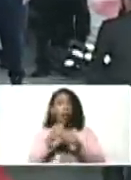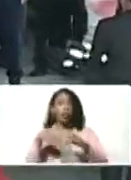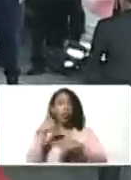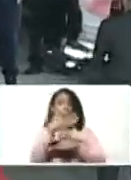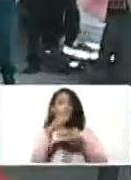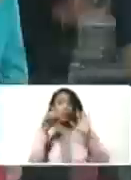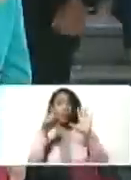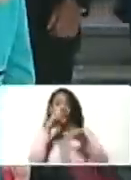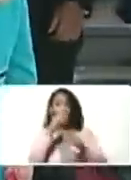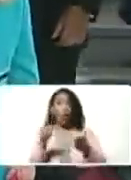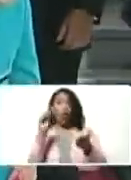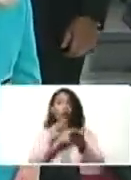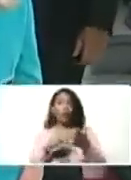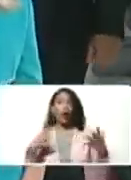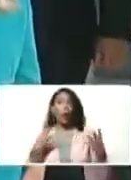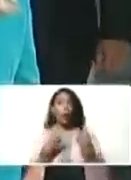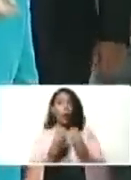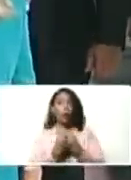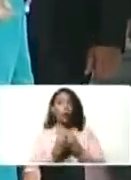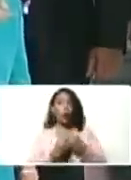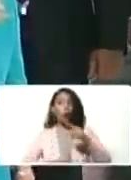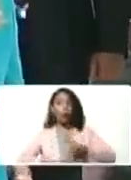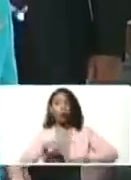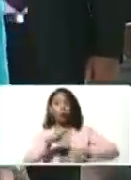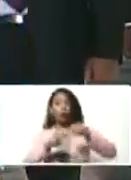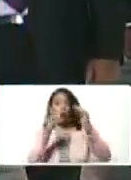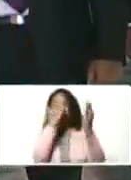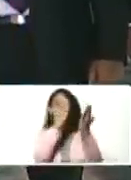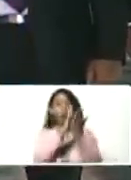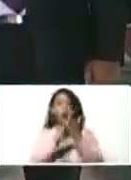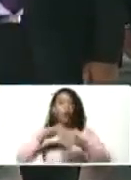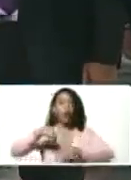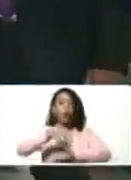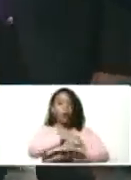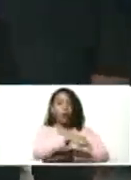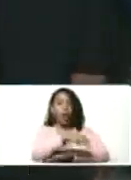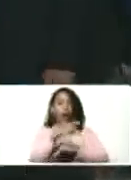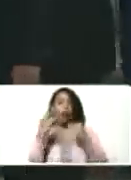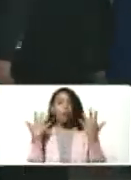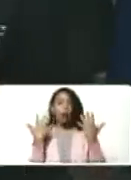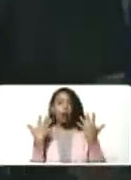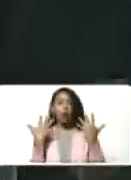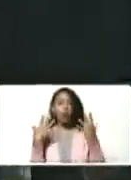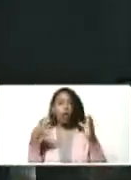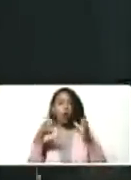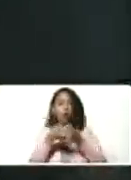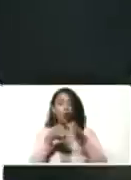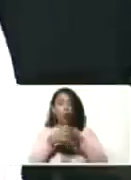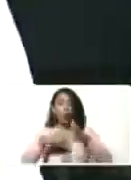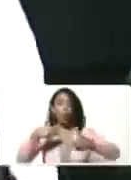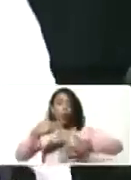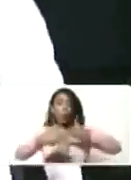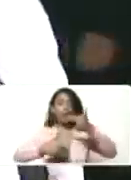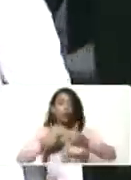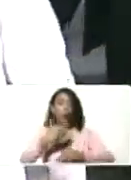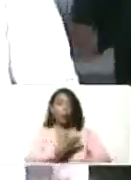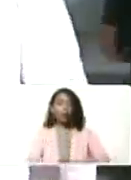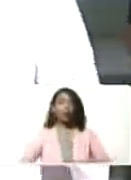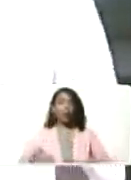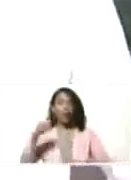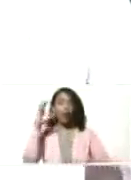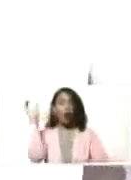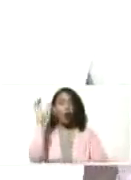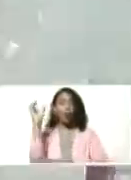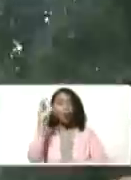6 años volvemos a juntarnos, reconstruir la frontera. Está en manos de las mafias, decía justamente el presidente de Colombia, Gustavo